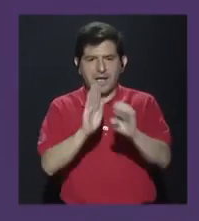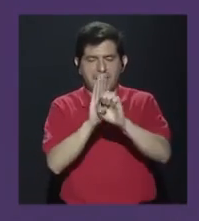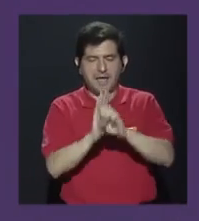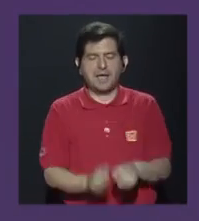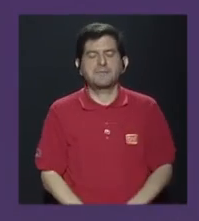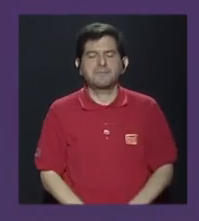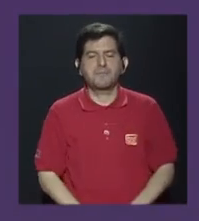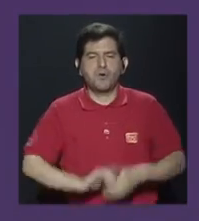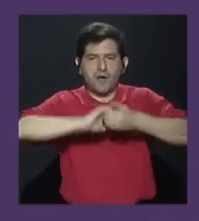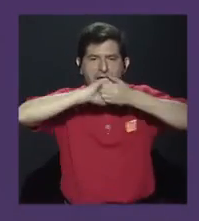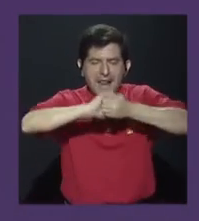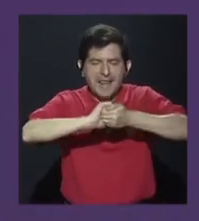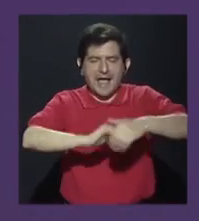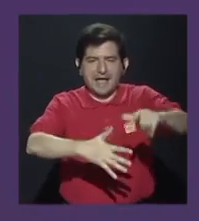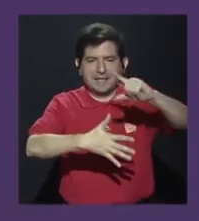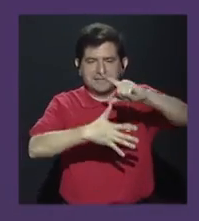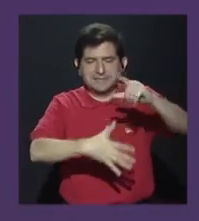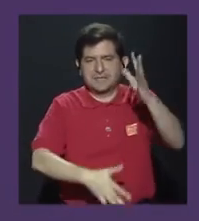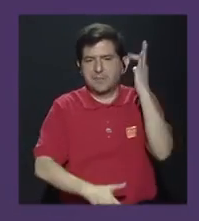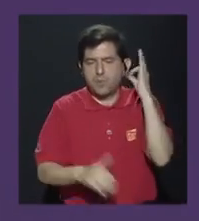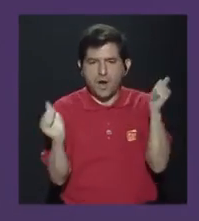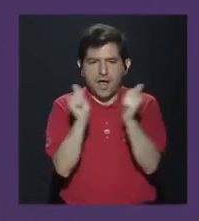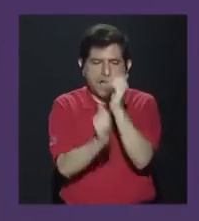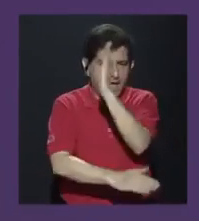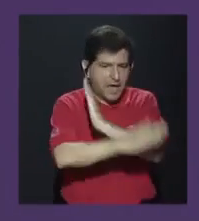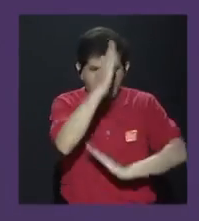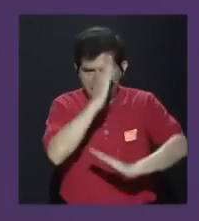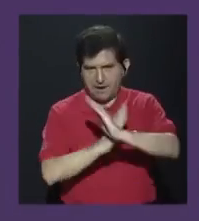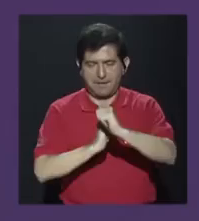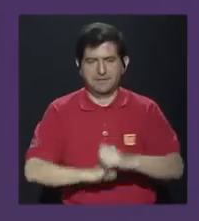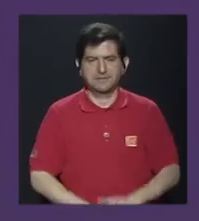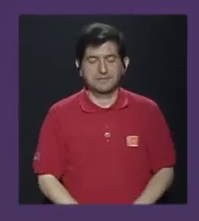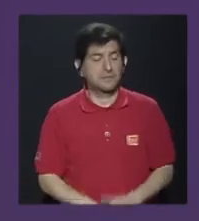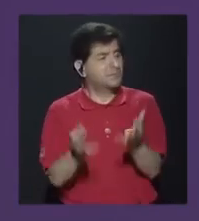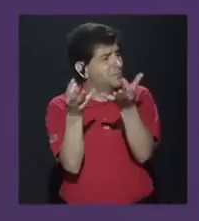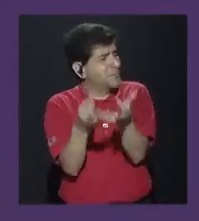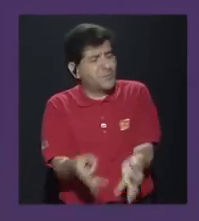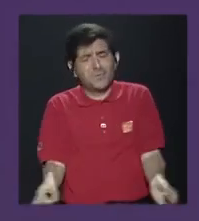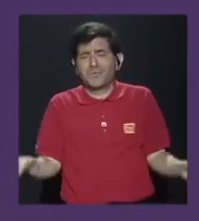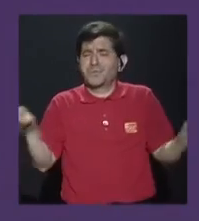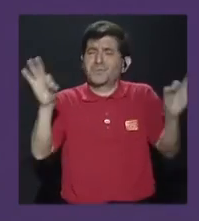Alianza Latinoamericana de Mujeres con Discapacidad, ¿verdad? Es